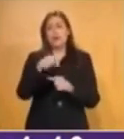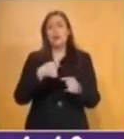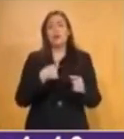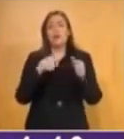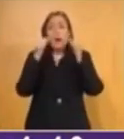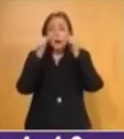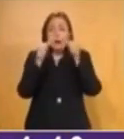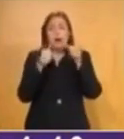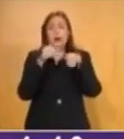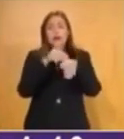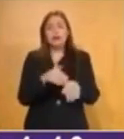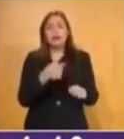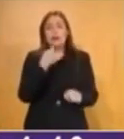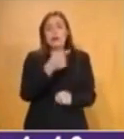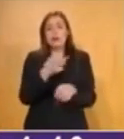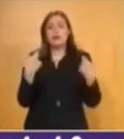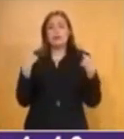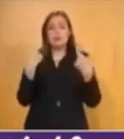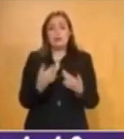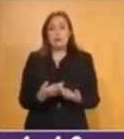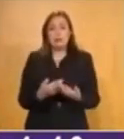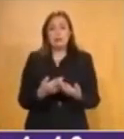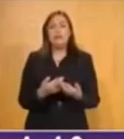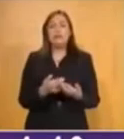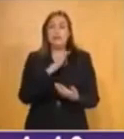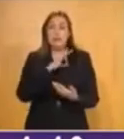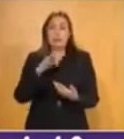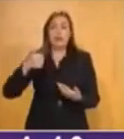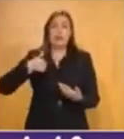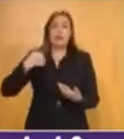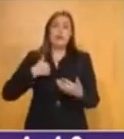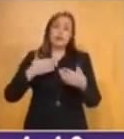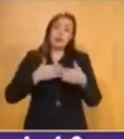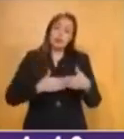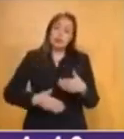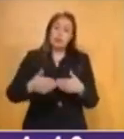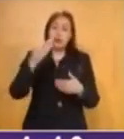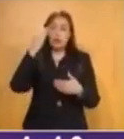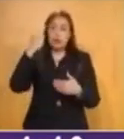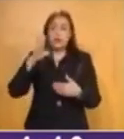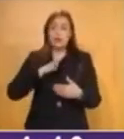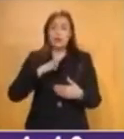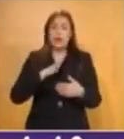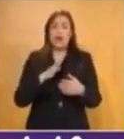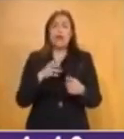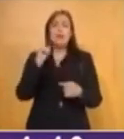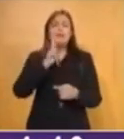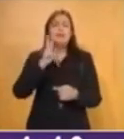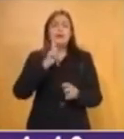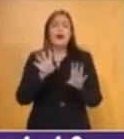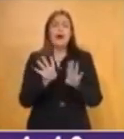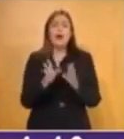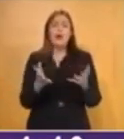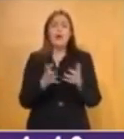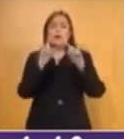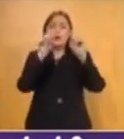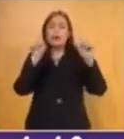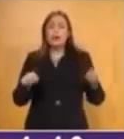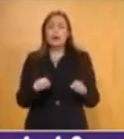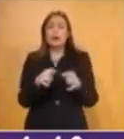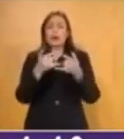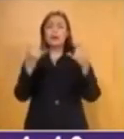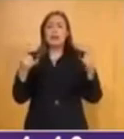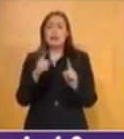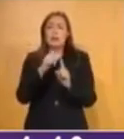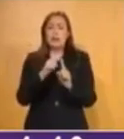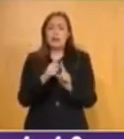aprovechar el tiempo que nos queda de la clase, vamos a revisar cómo crear nuestra tira cómica. Únicamente te recuerdo, procura